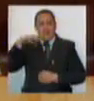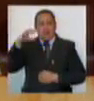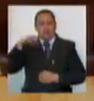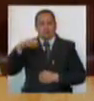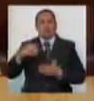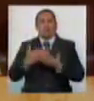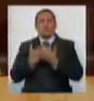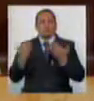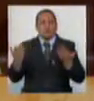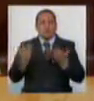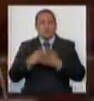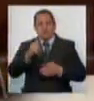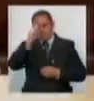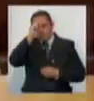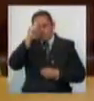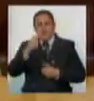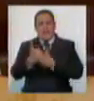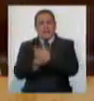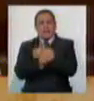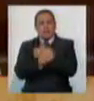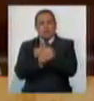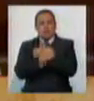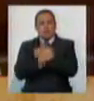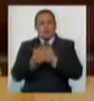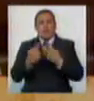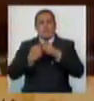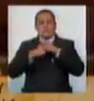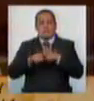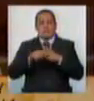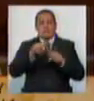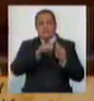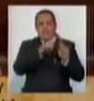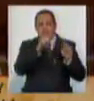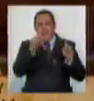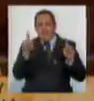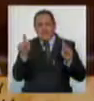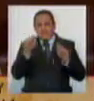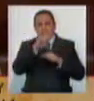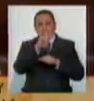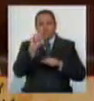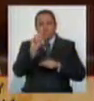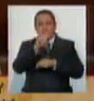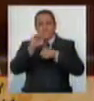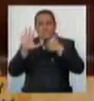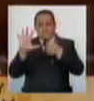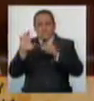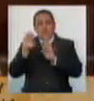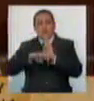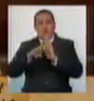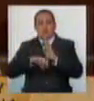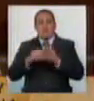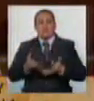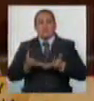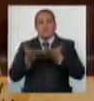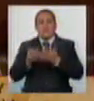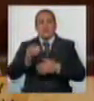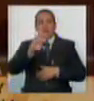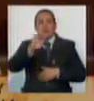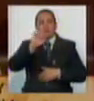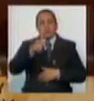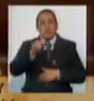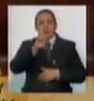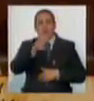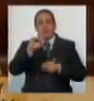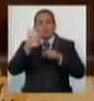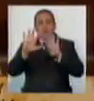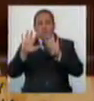los departamentos de Tumbes y Ayacucho. Al año 2016 se estima que el programa llegue a